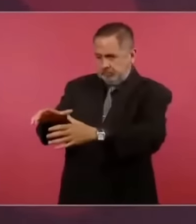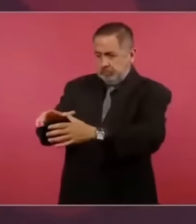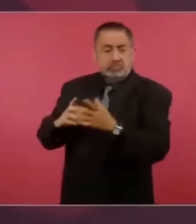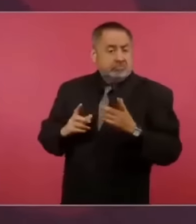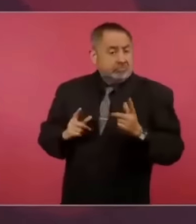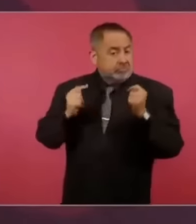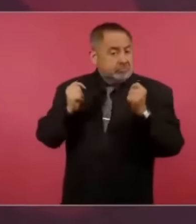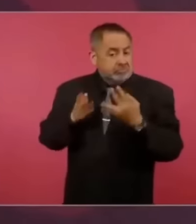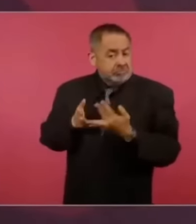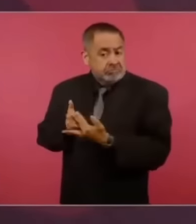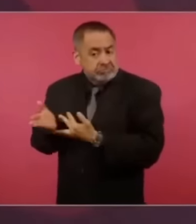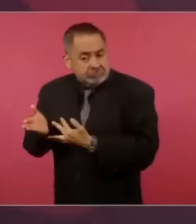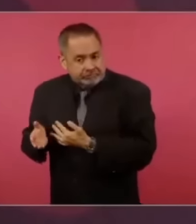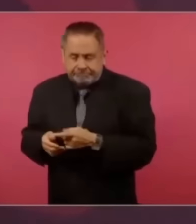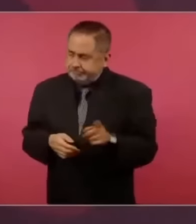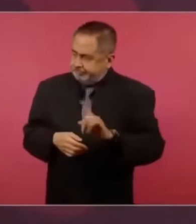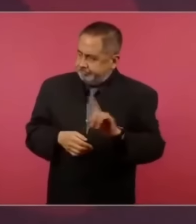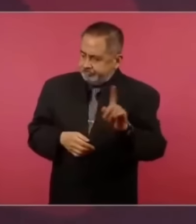de un país.